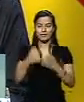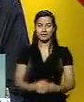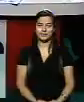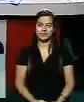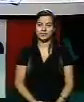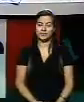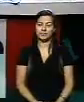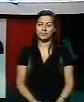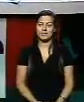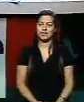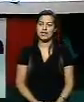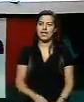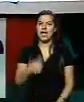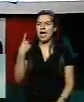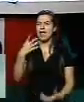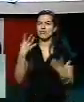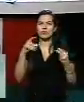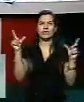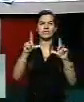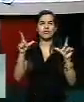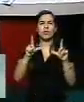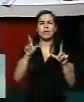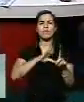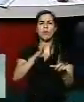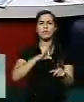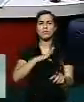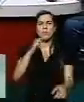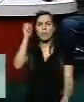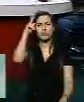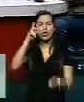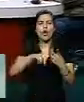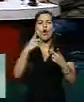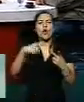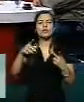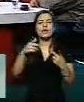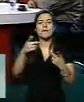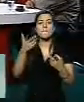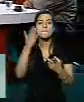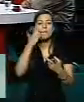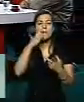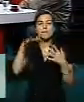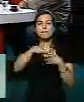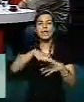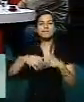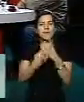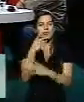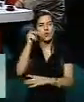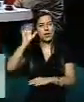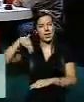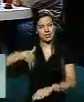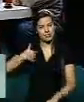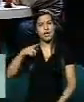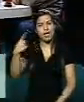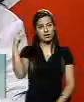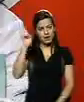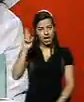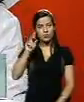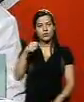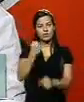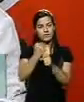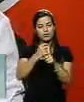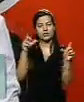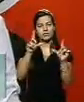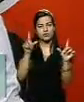televisoras mapuche. Están las madres de la Plaza de Mayo que tienen una radio y están también construyendo televisoras.